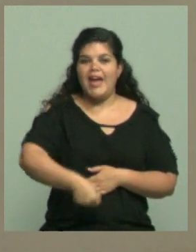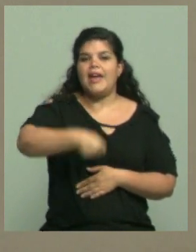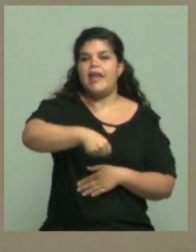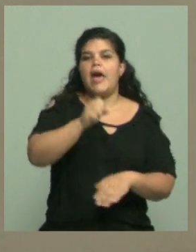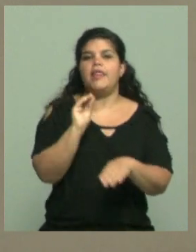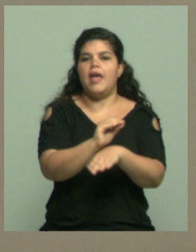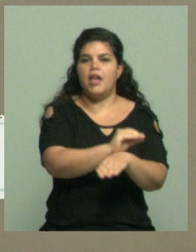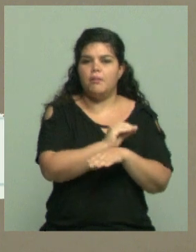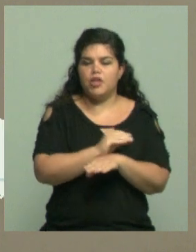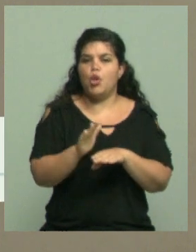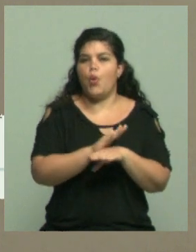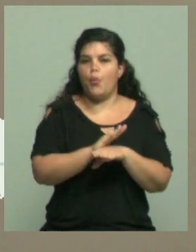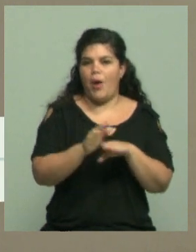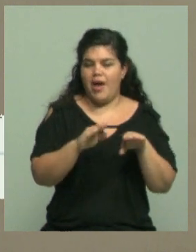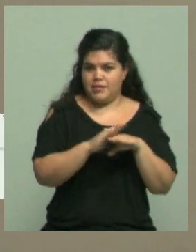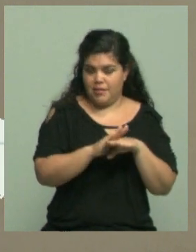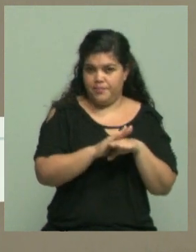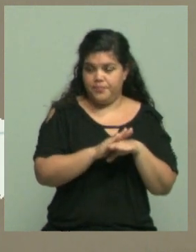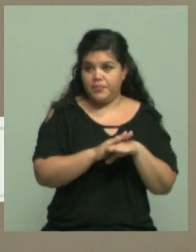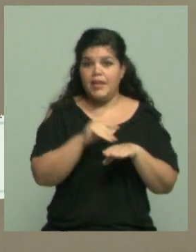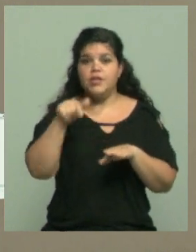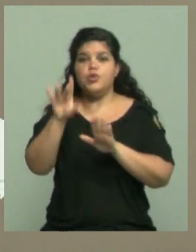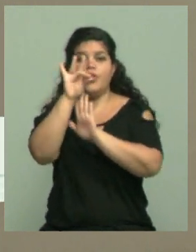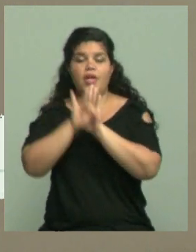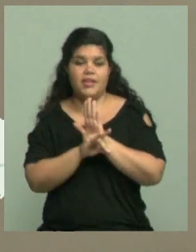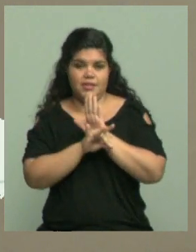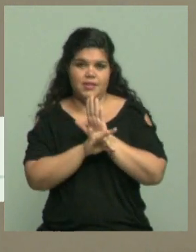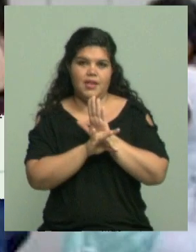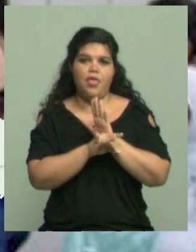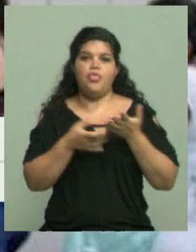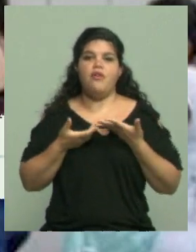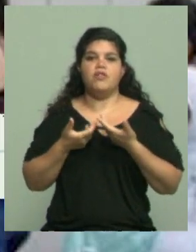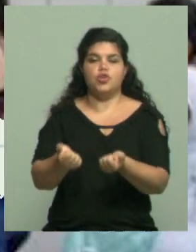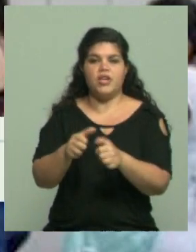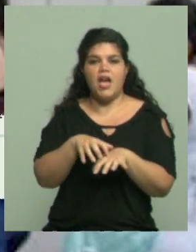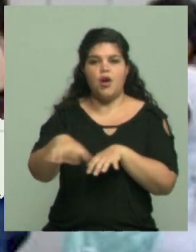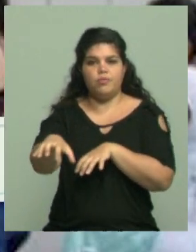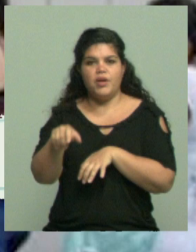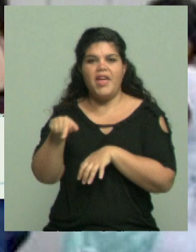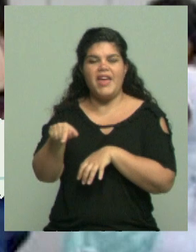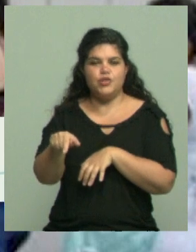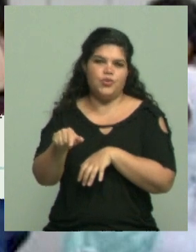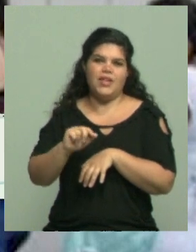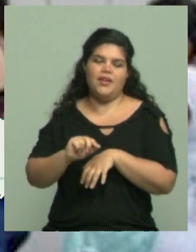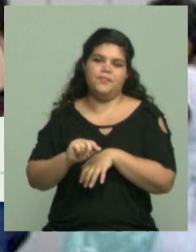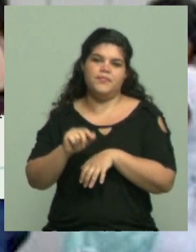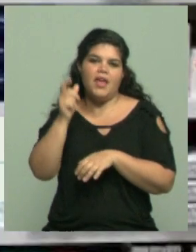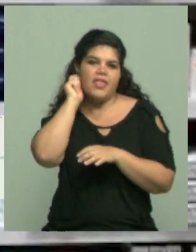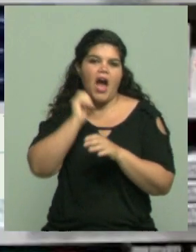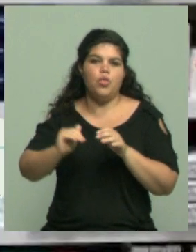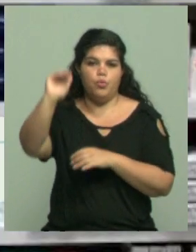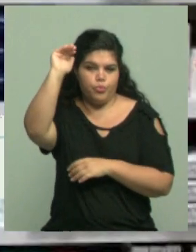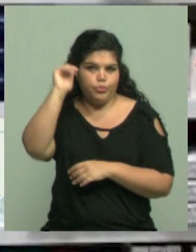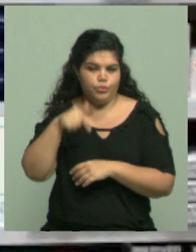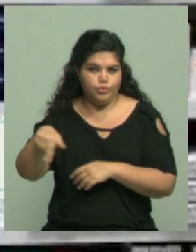912.584 pesos por mes. Estos son datos de la Defensoría de la Tercera Edad, siempre teniendo en cuenta los números que se dan y que la base siempre